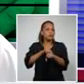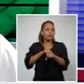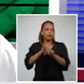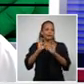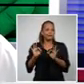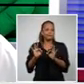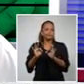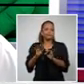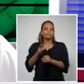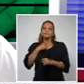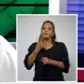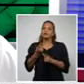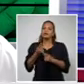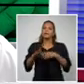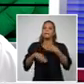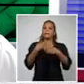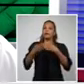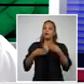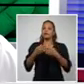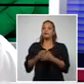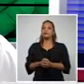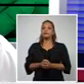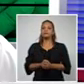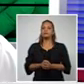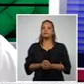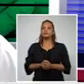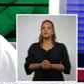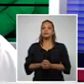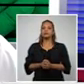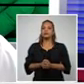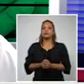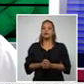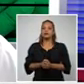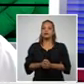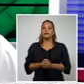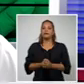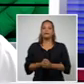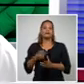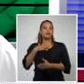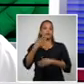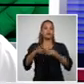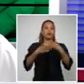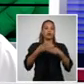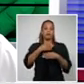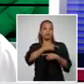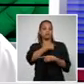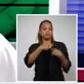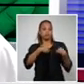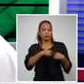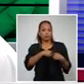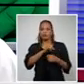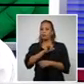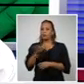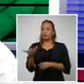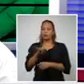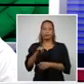una bradicardia extrema seguida de una fibrilación ventricular, de la cual no fue